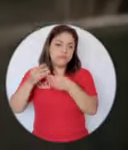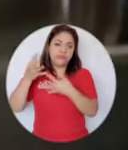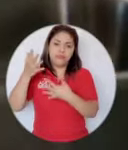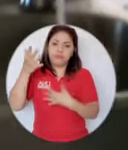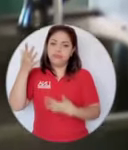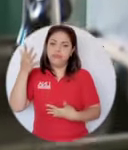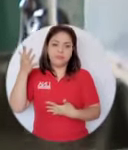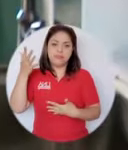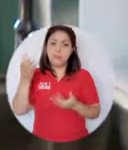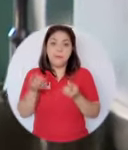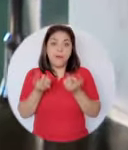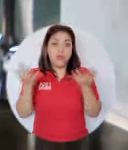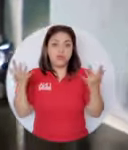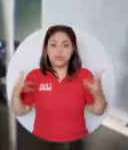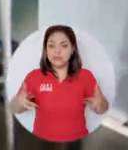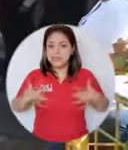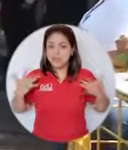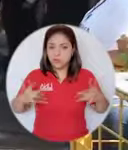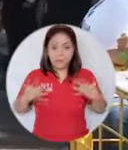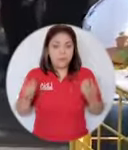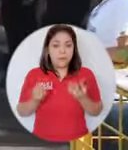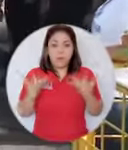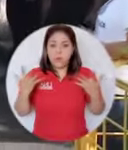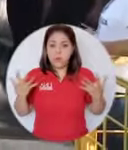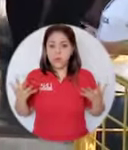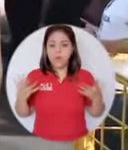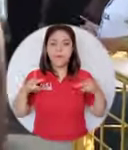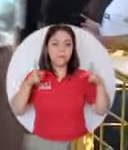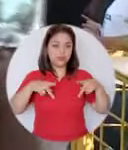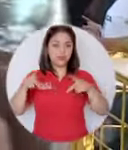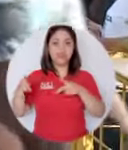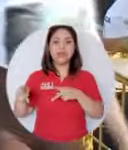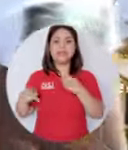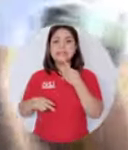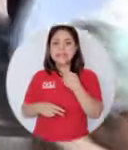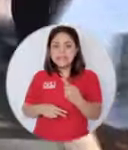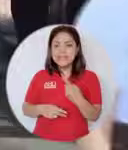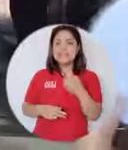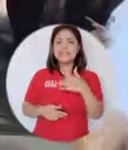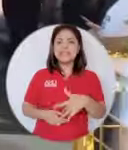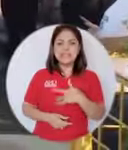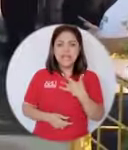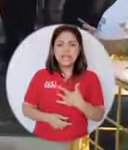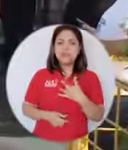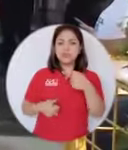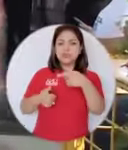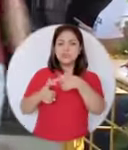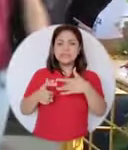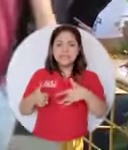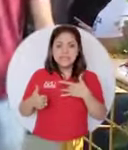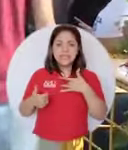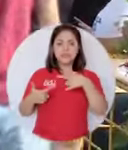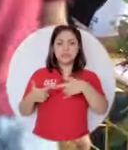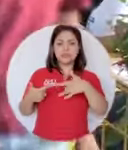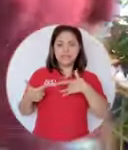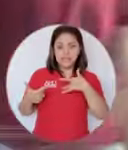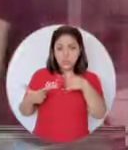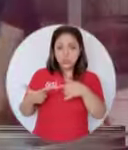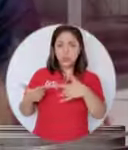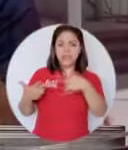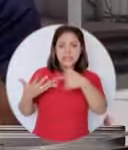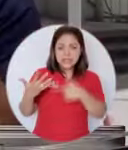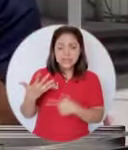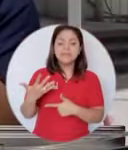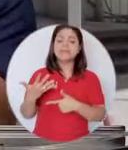ámbito, este abanico de síntomas que la gente dice que siente y que efectivamente existen, porque